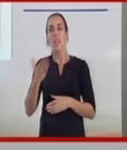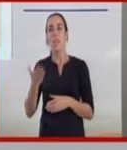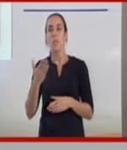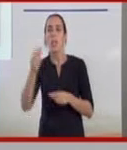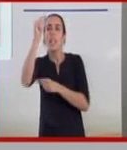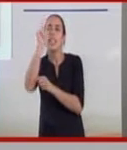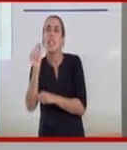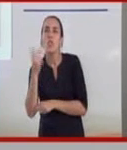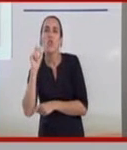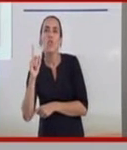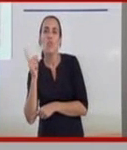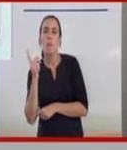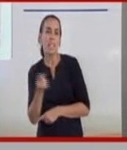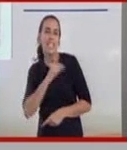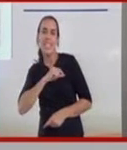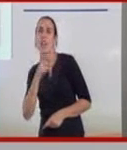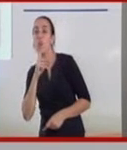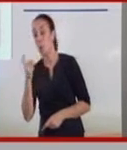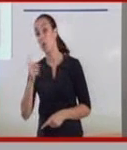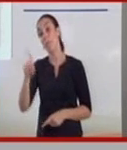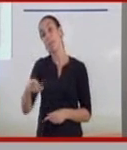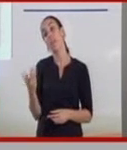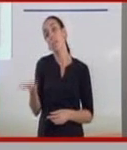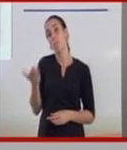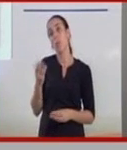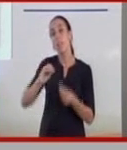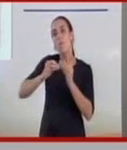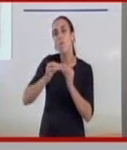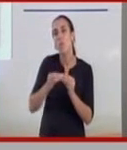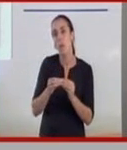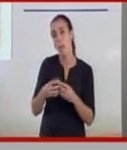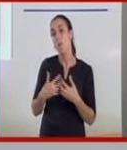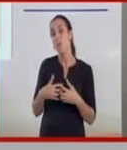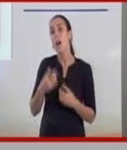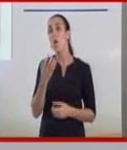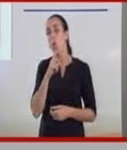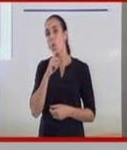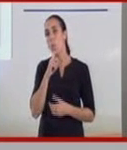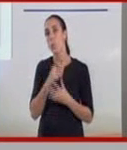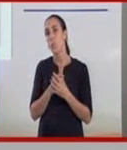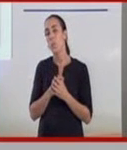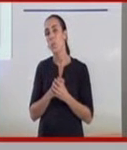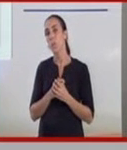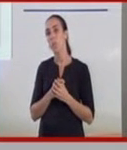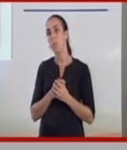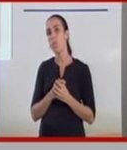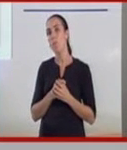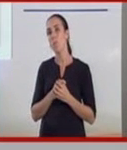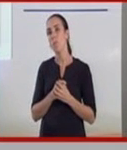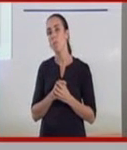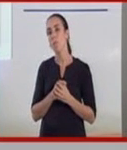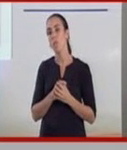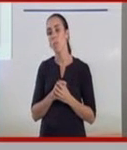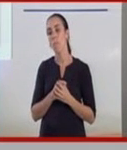cómo funciona. Es la tan repetida palabra, tan asociada a la accesibilidad, que es